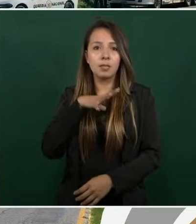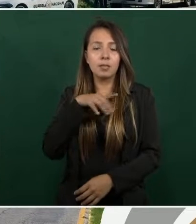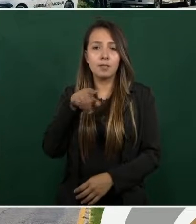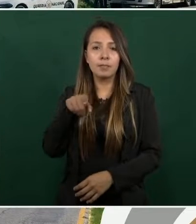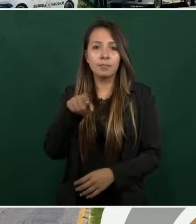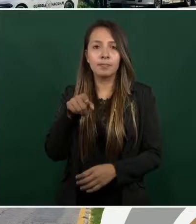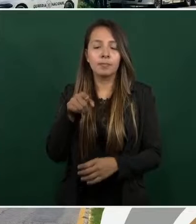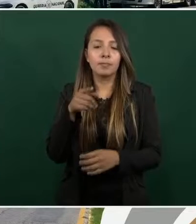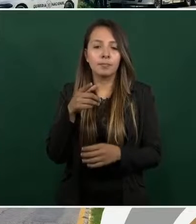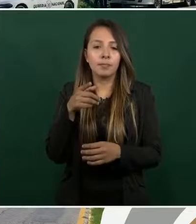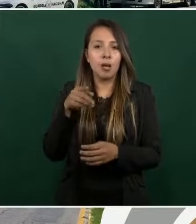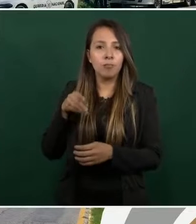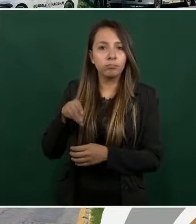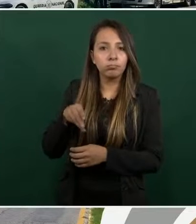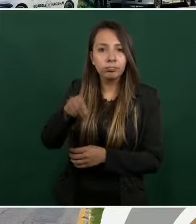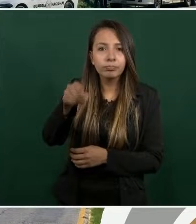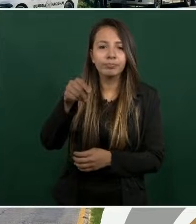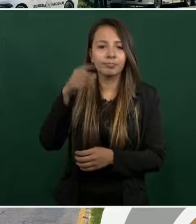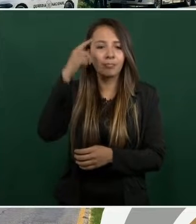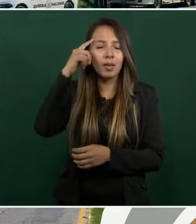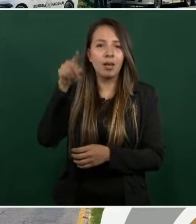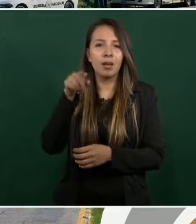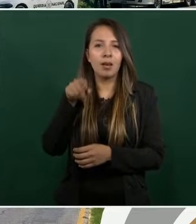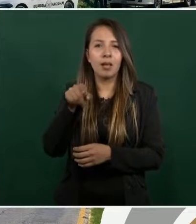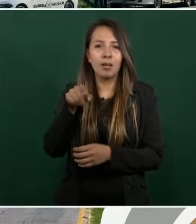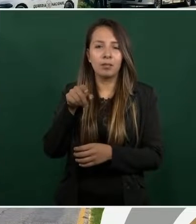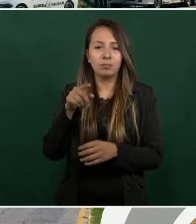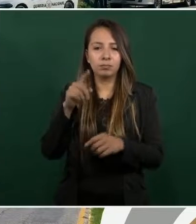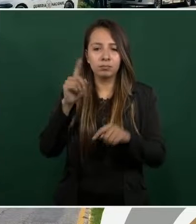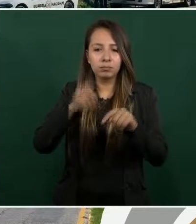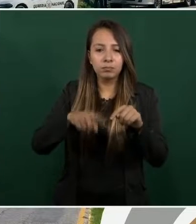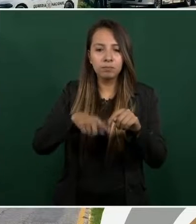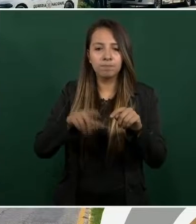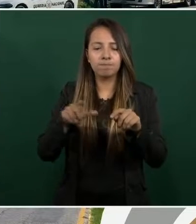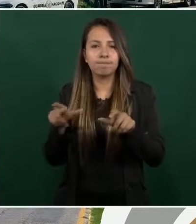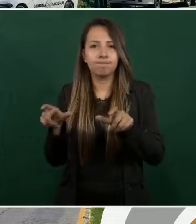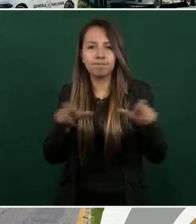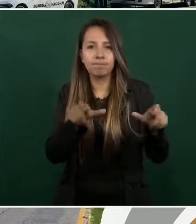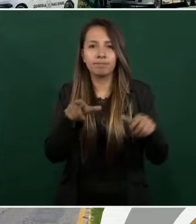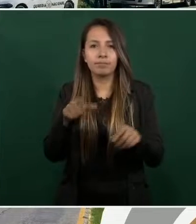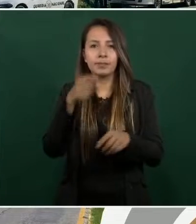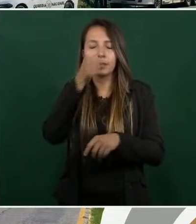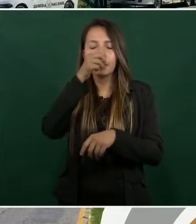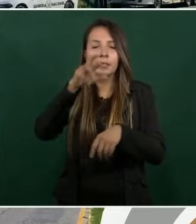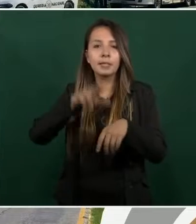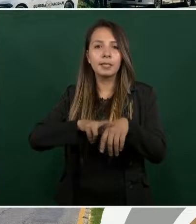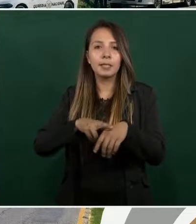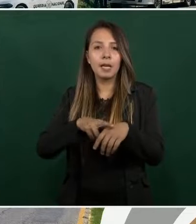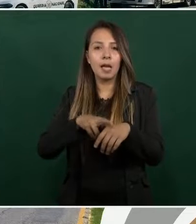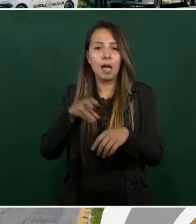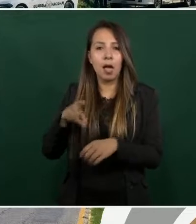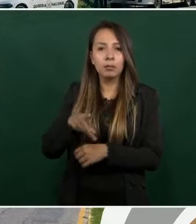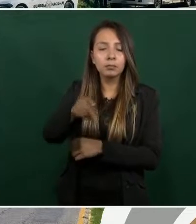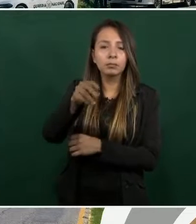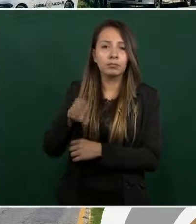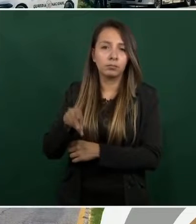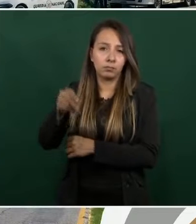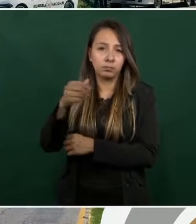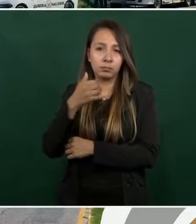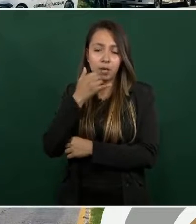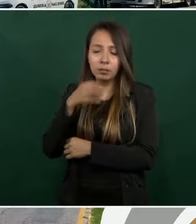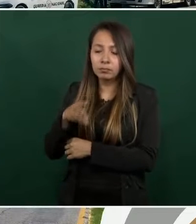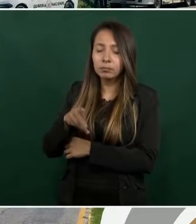fertilizantes, en este caso en apoyo a la Secretaría de Seguridad, de Agricultura y Desarrollo